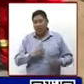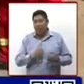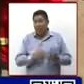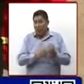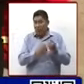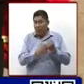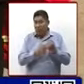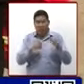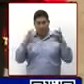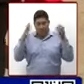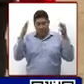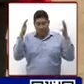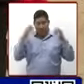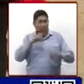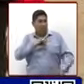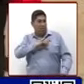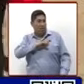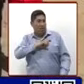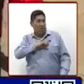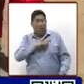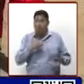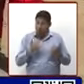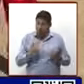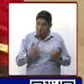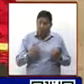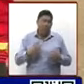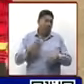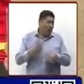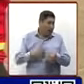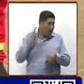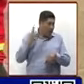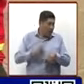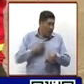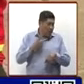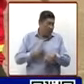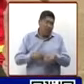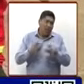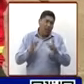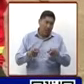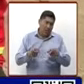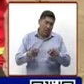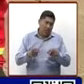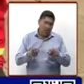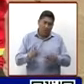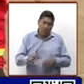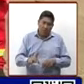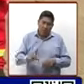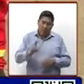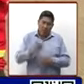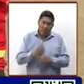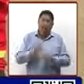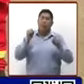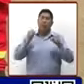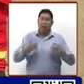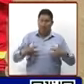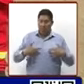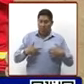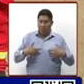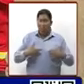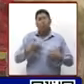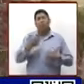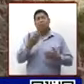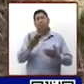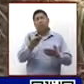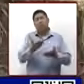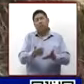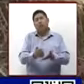grupo tan maravilloso que se dedica no solo hoy, sino varias veces a hacer esta función, rescatar animalitos. Pero también necesitamos de su